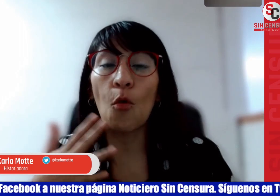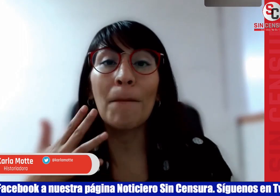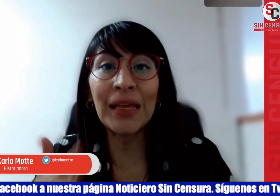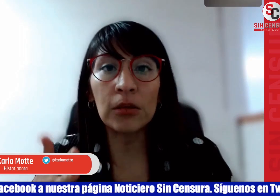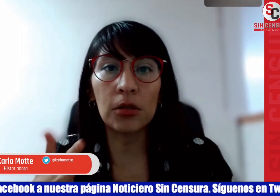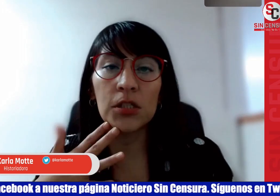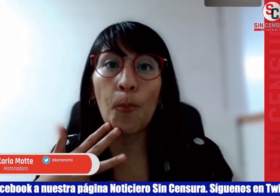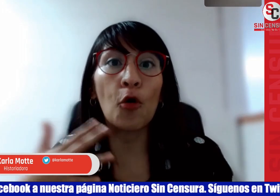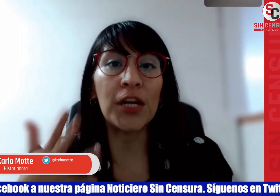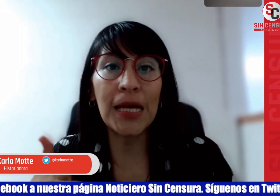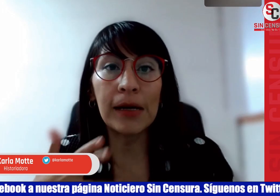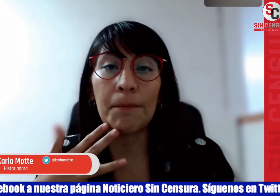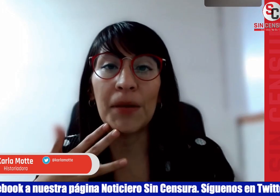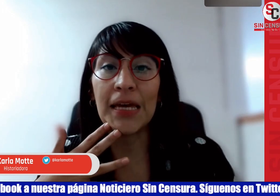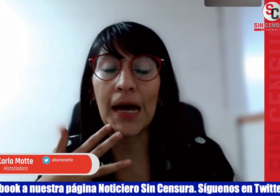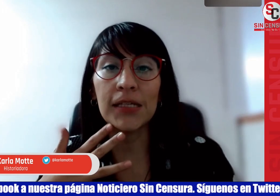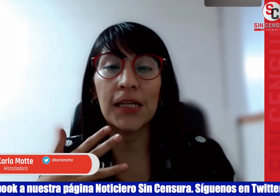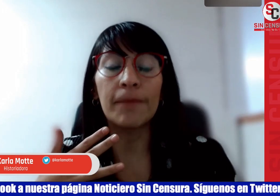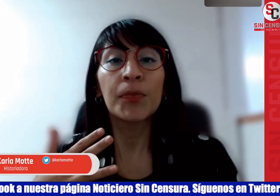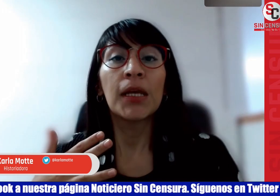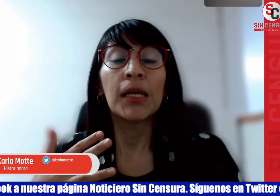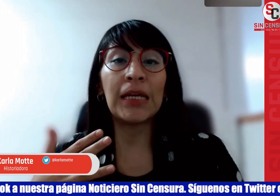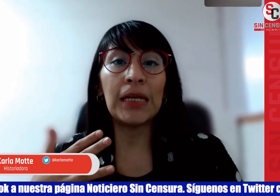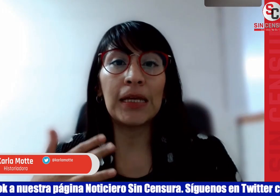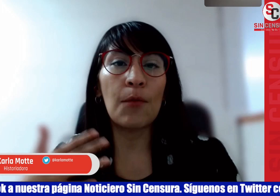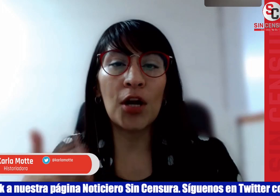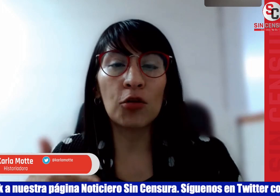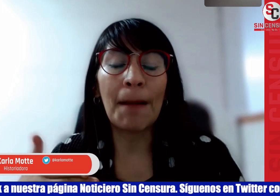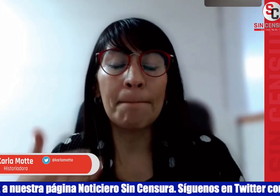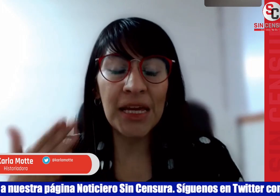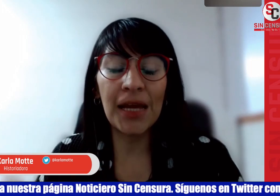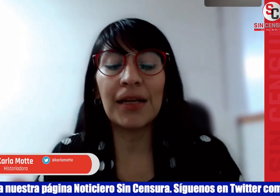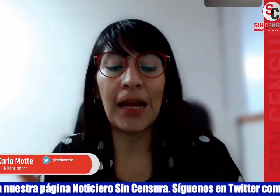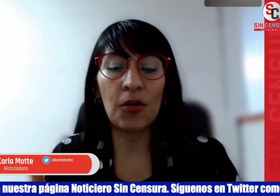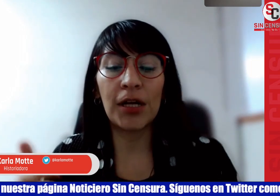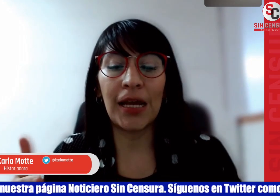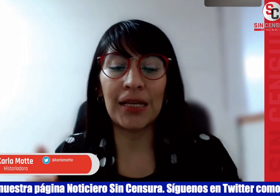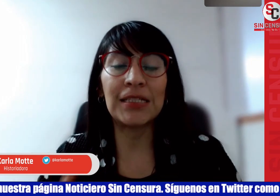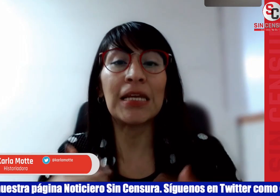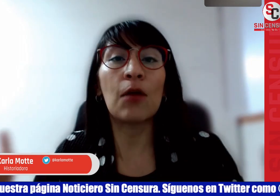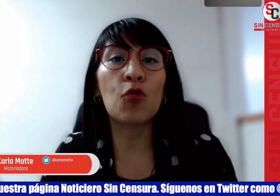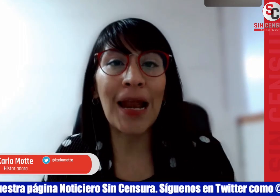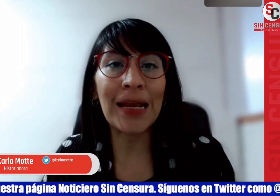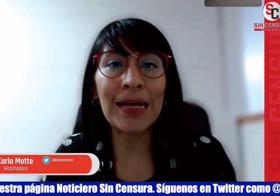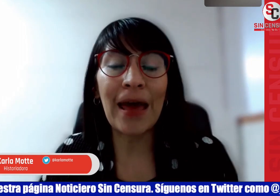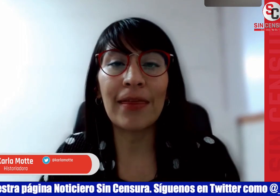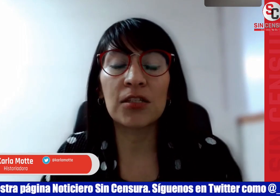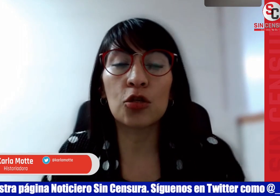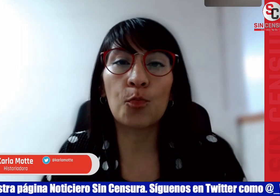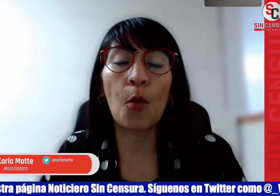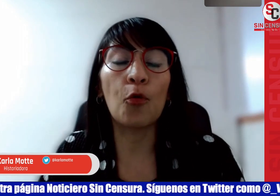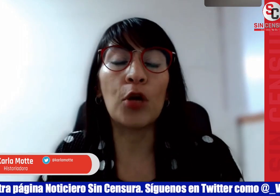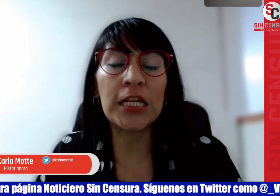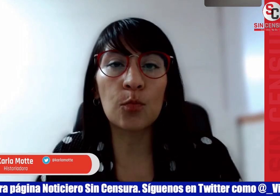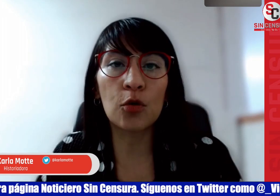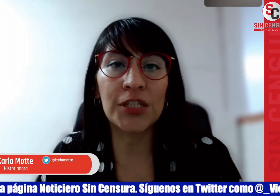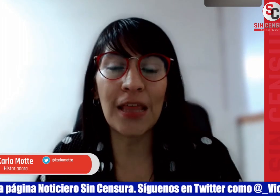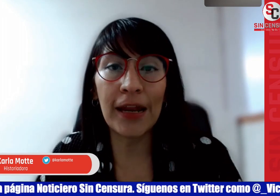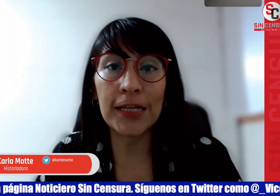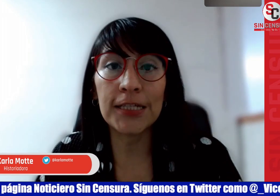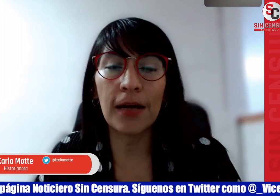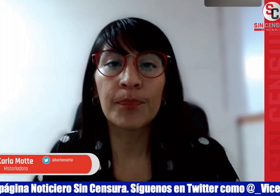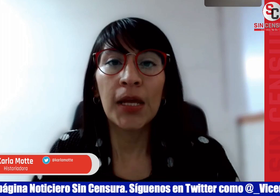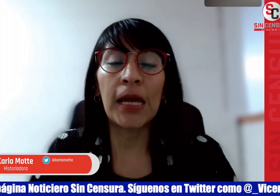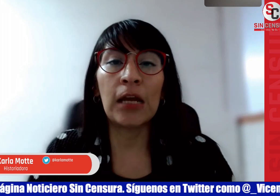otros momentos, podrían replicarse y que bueno, también creo que sigue una línea de estos populismos